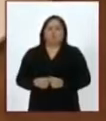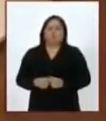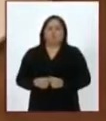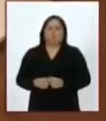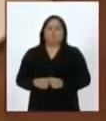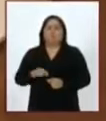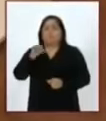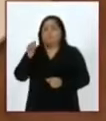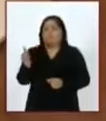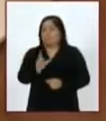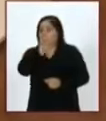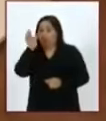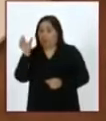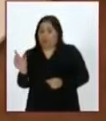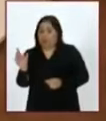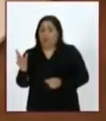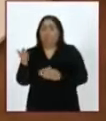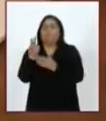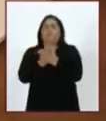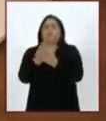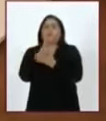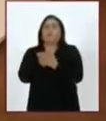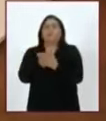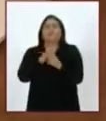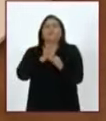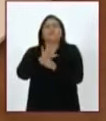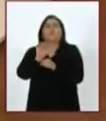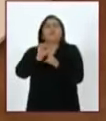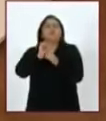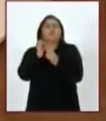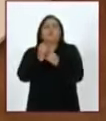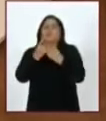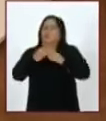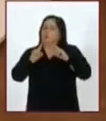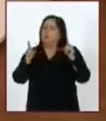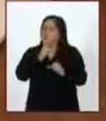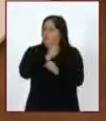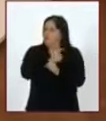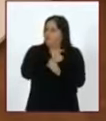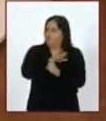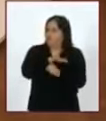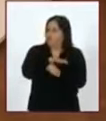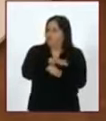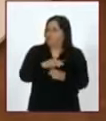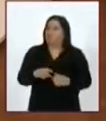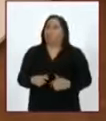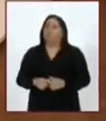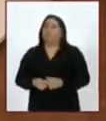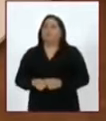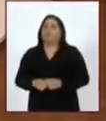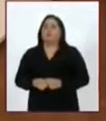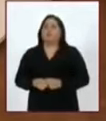En el segundo recuadro, dibuja una situación diferente al primero de ellos.